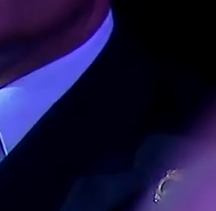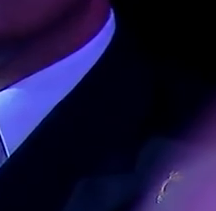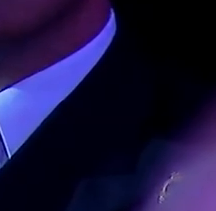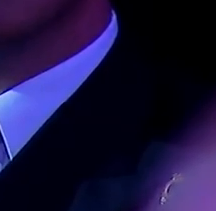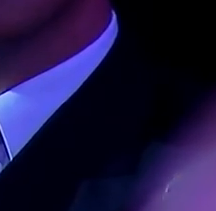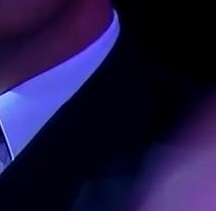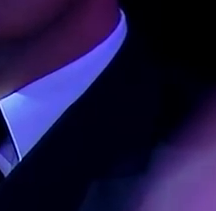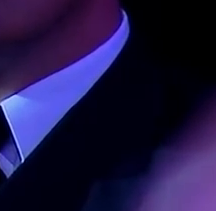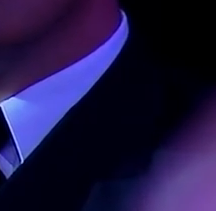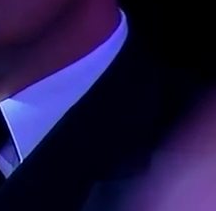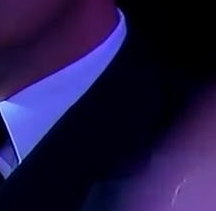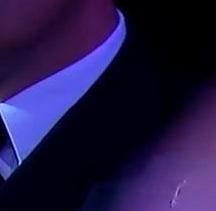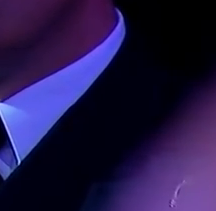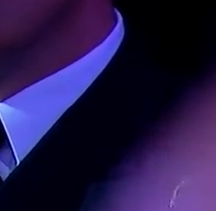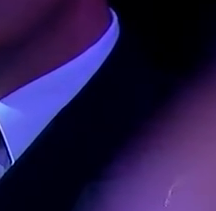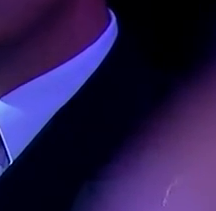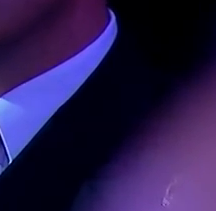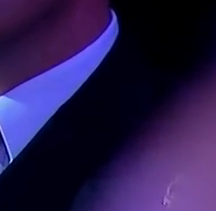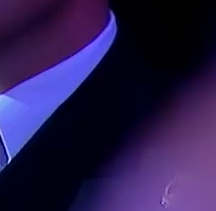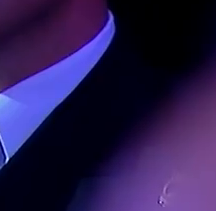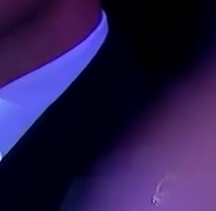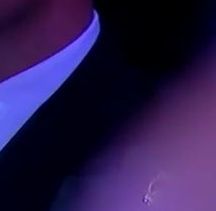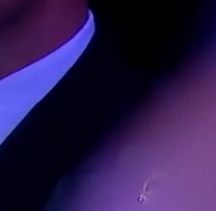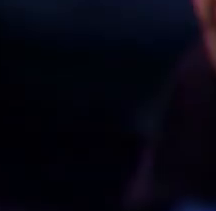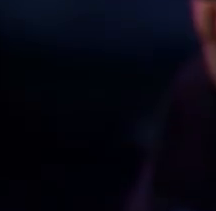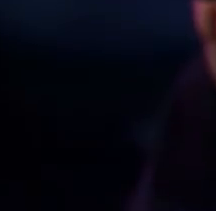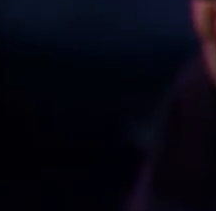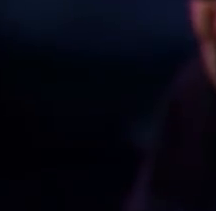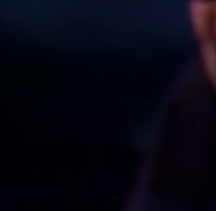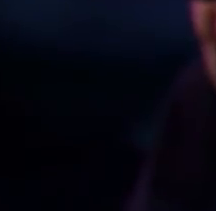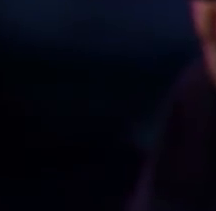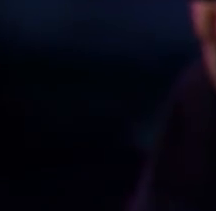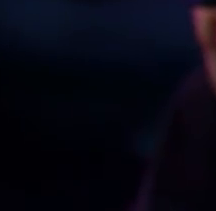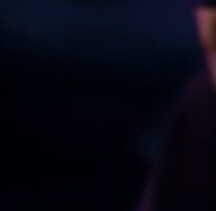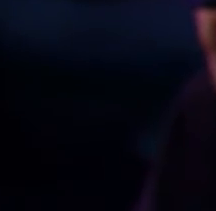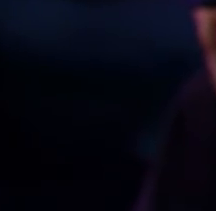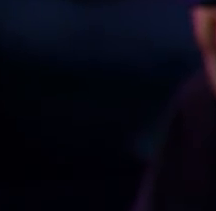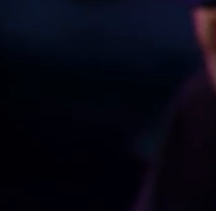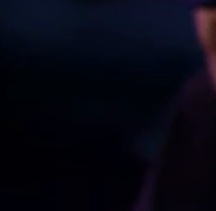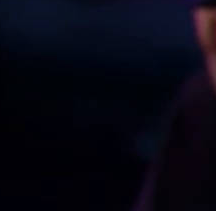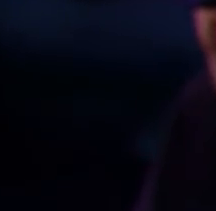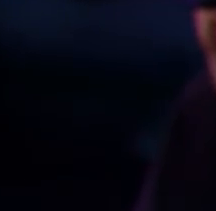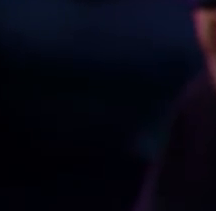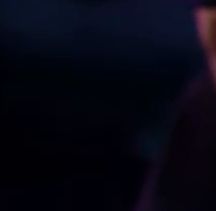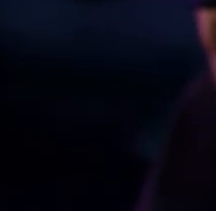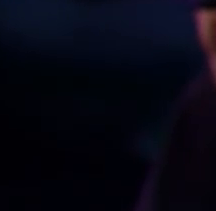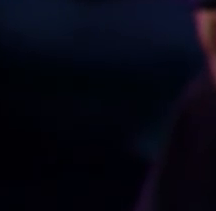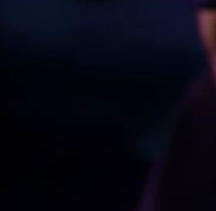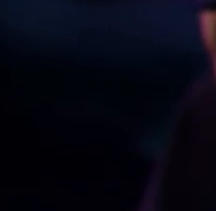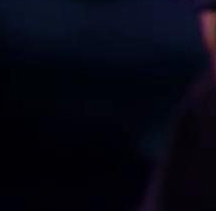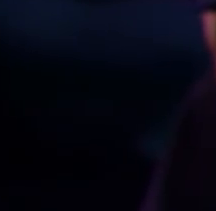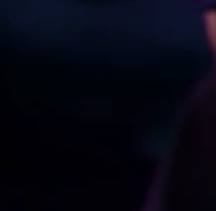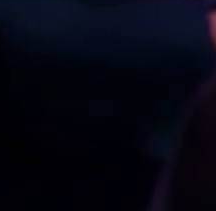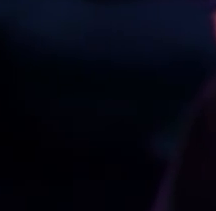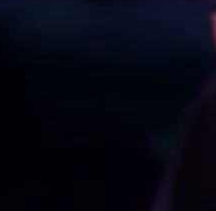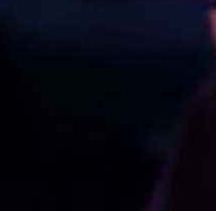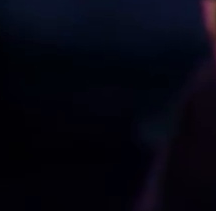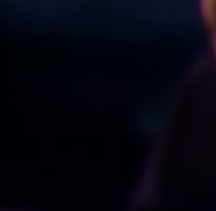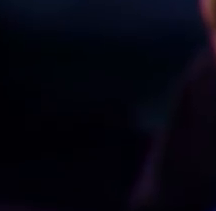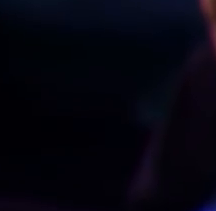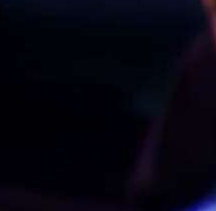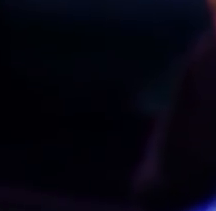Guido Girardi, y los integrantes de esta comisión, senadora Carolina Goich, senador Juan Antonio Coloma, senador Alfonso